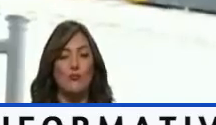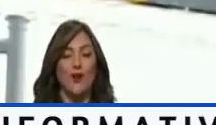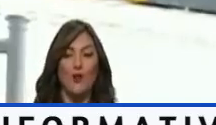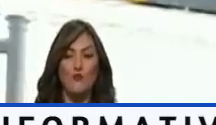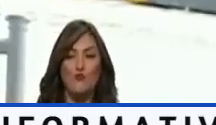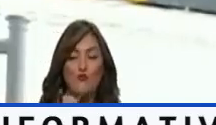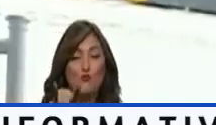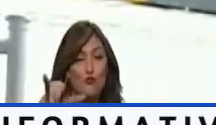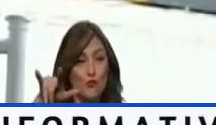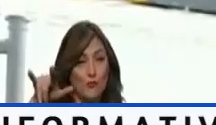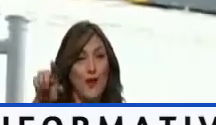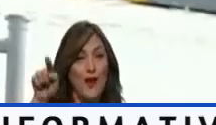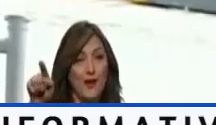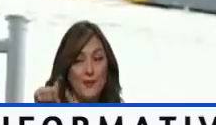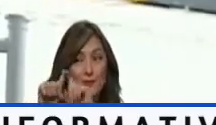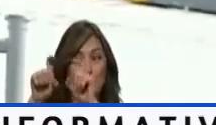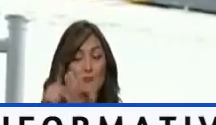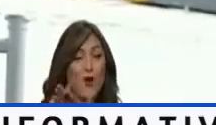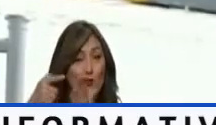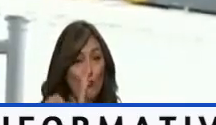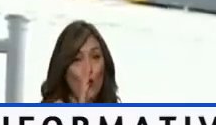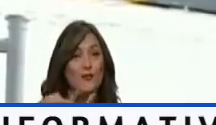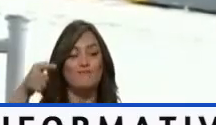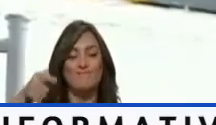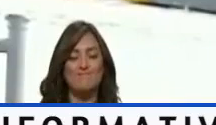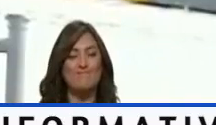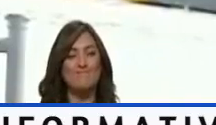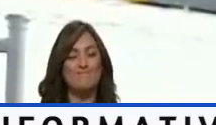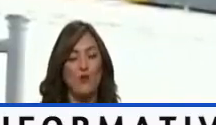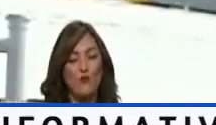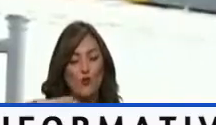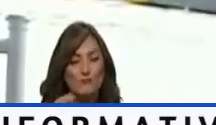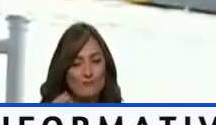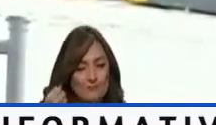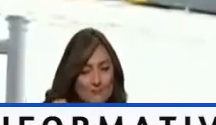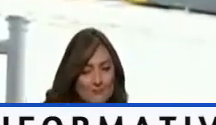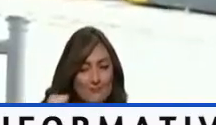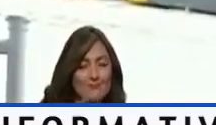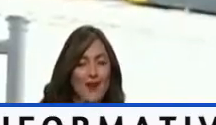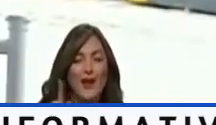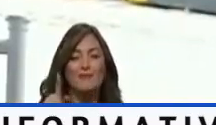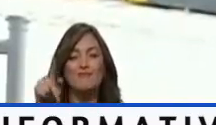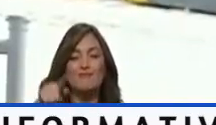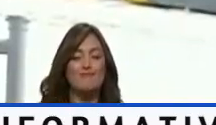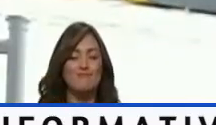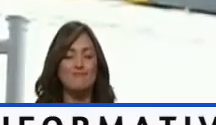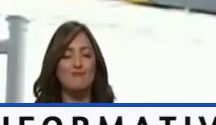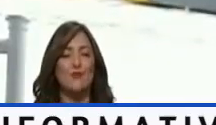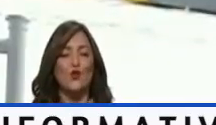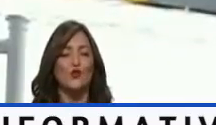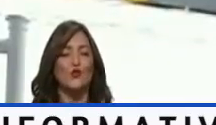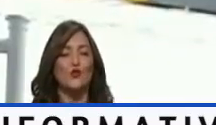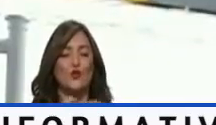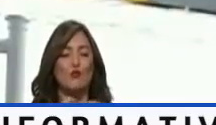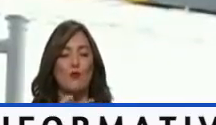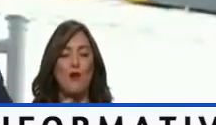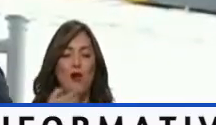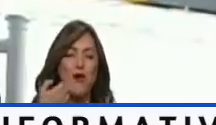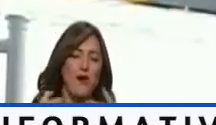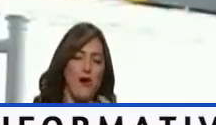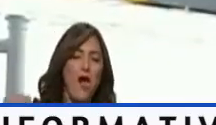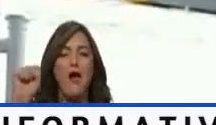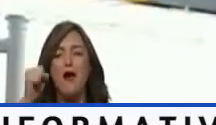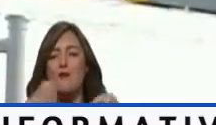Ecuador. Vamos a eliminar el impuesto a la salida de divisas para toda la